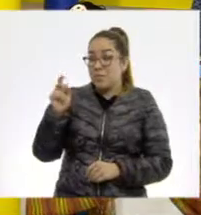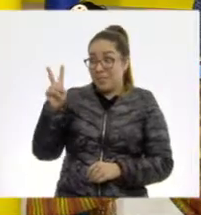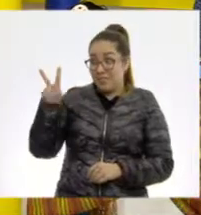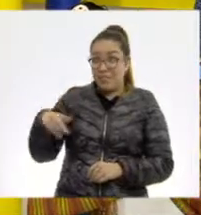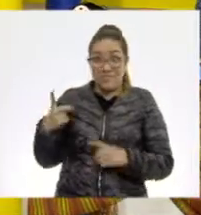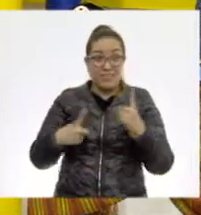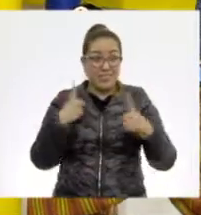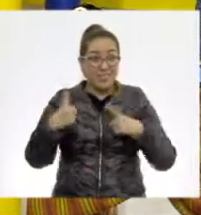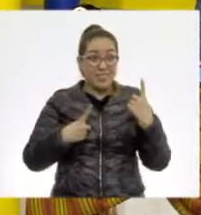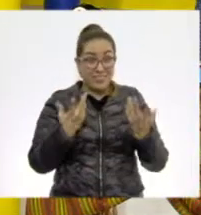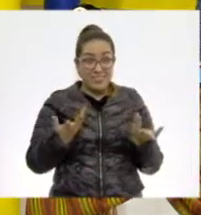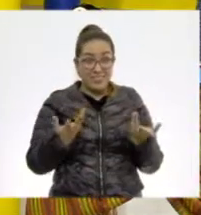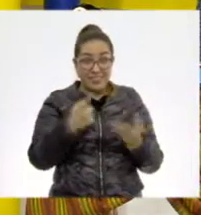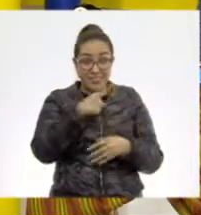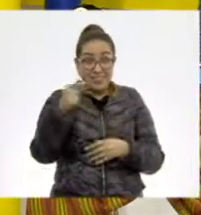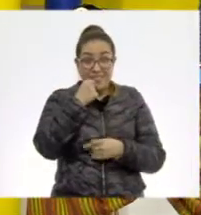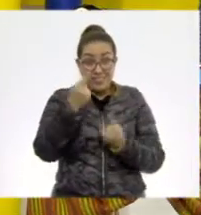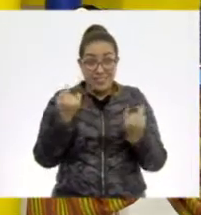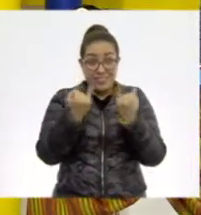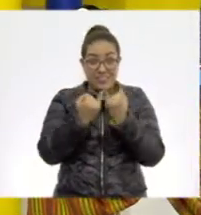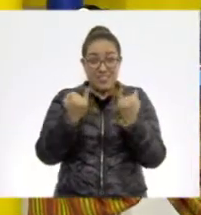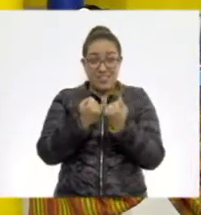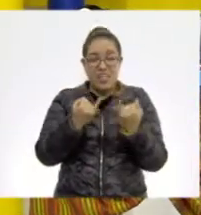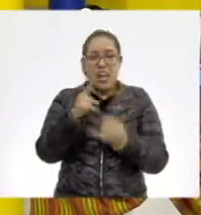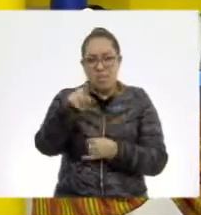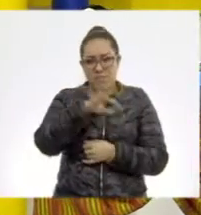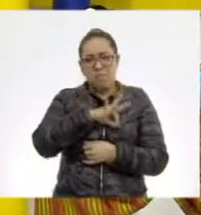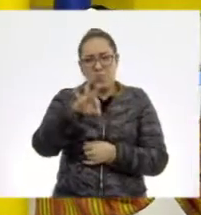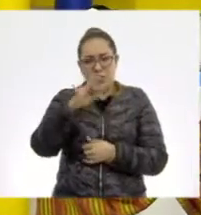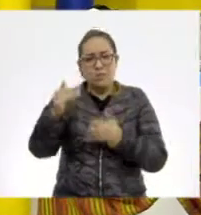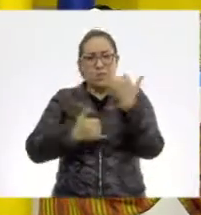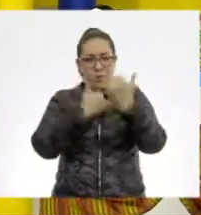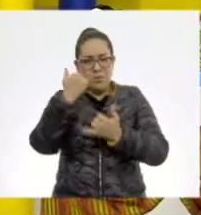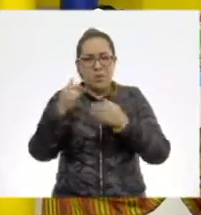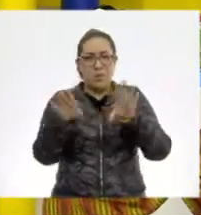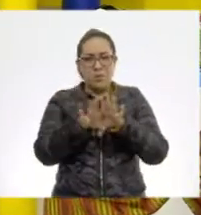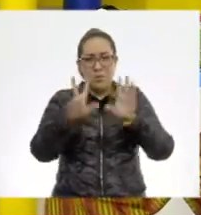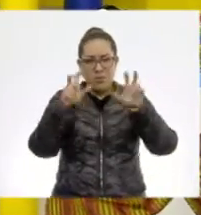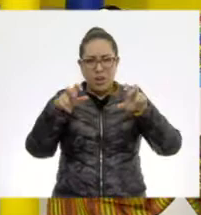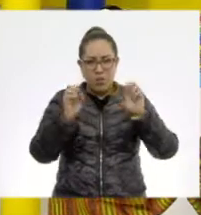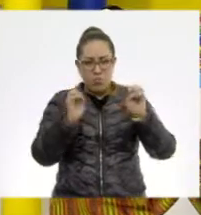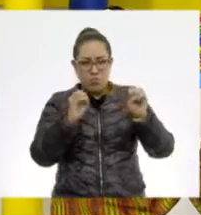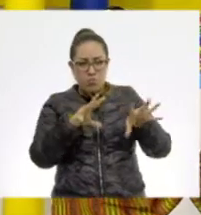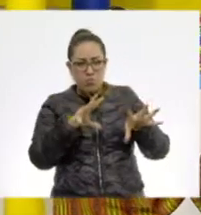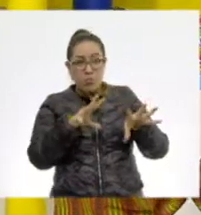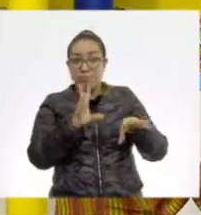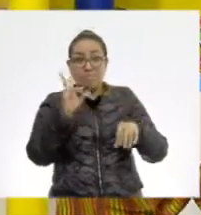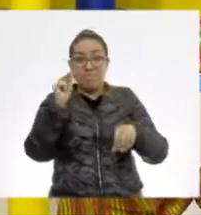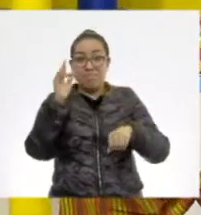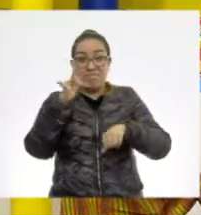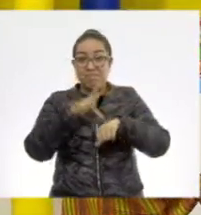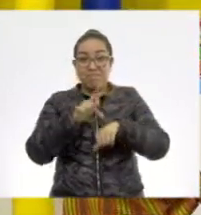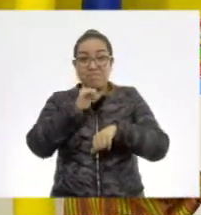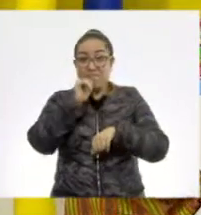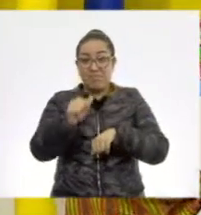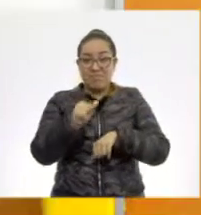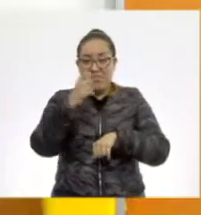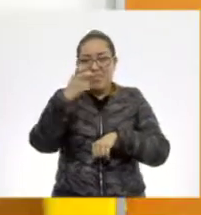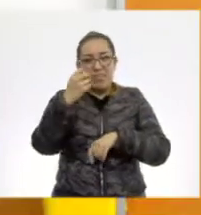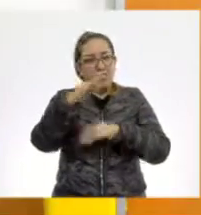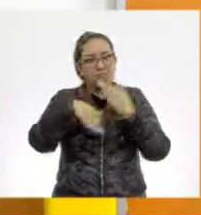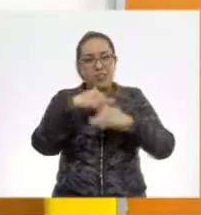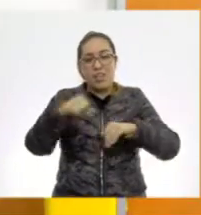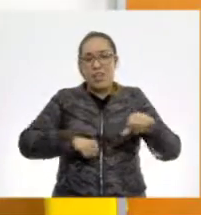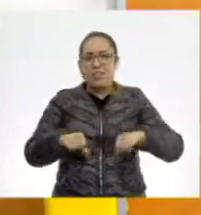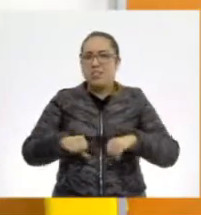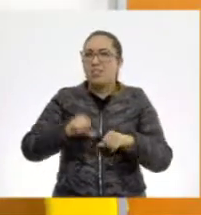Divertido, ¿verdad? Sí. Divertido, niños. Podemos jugar a congelarnos sin tocarnos y poder hacer toda esta actividad.